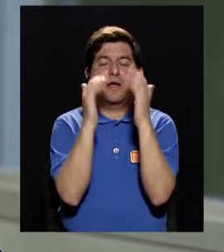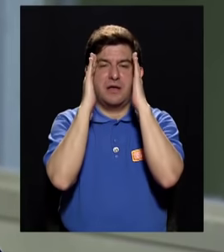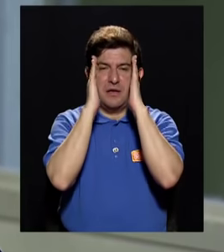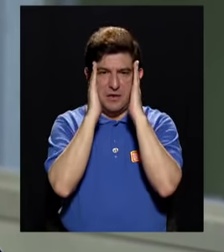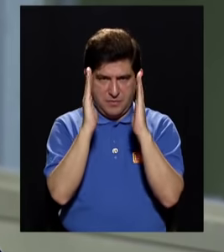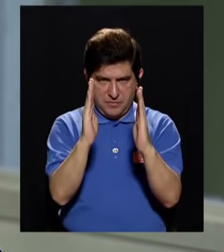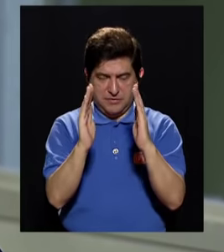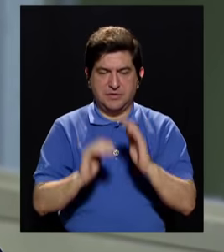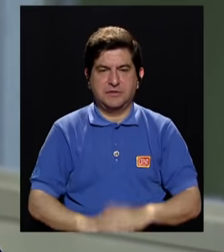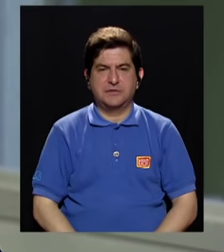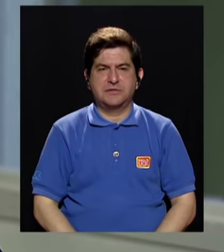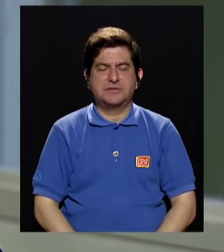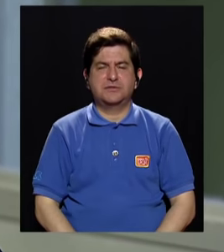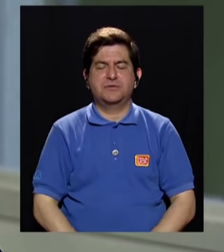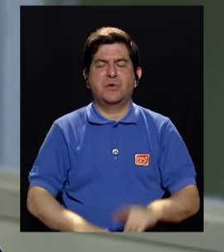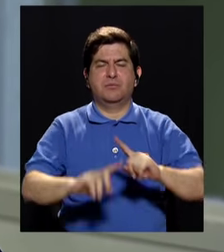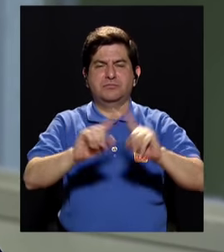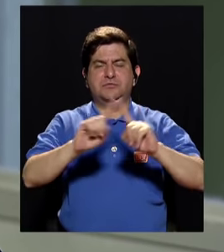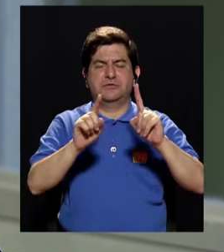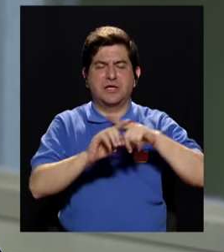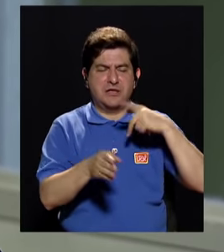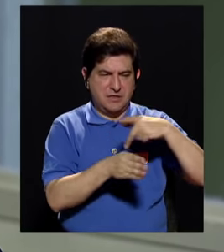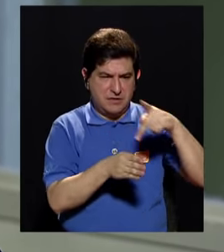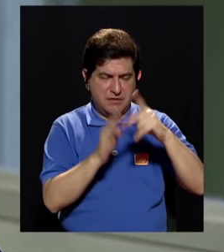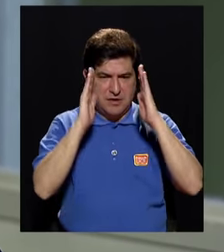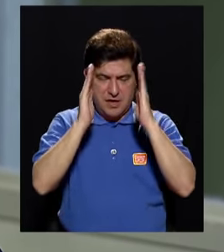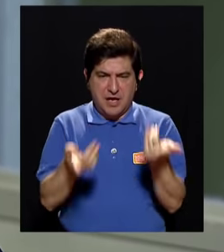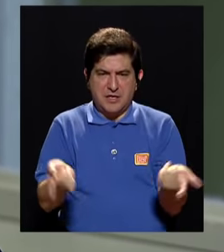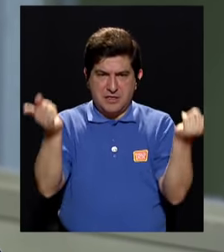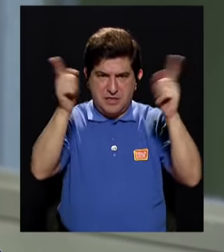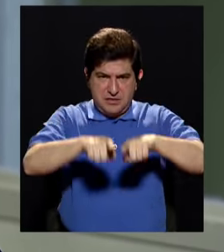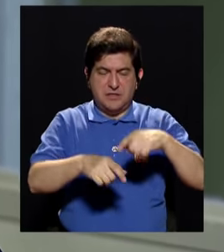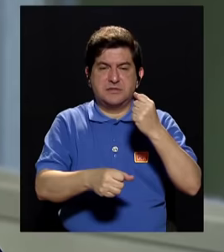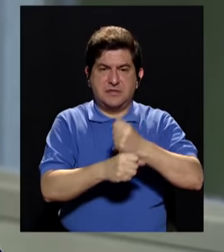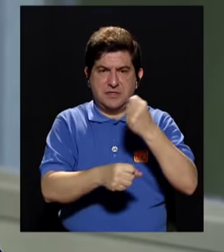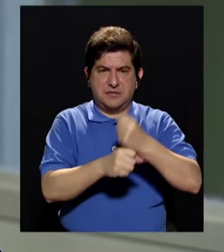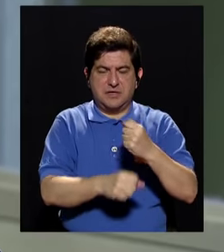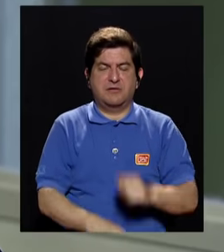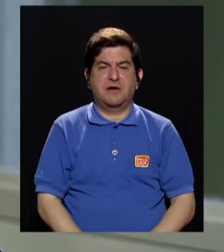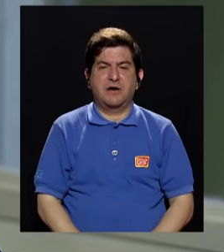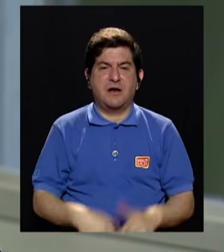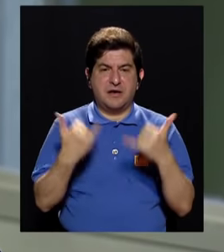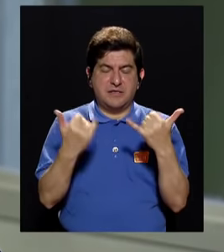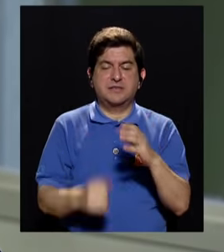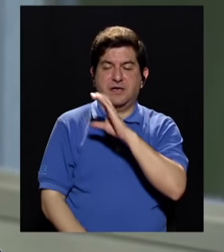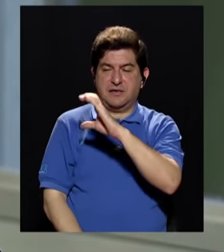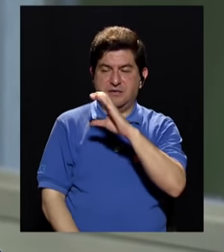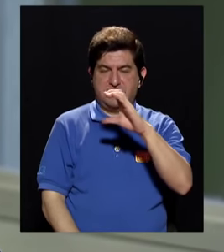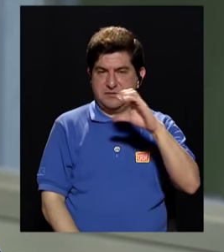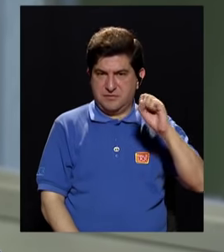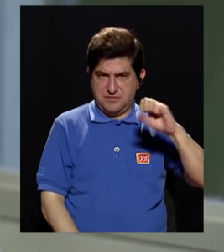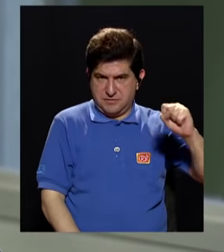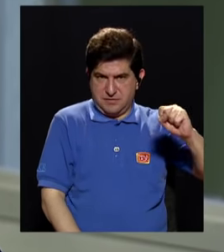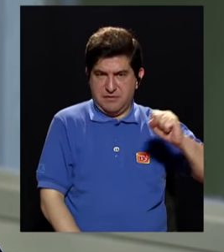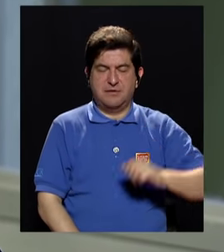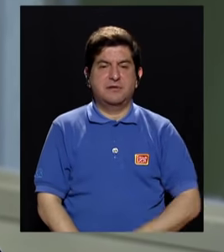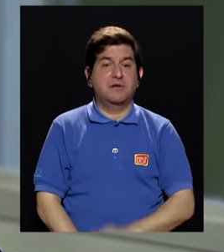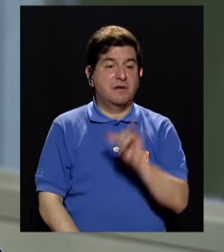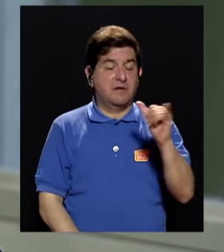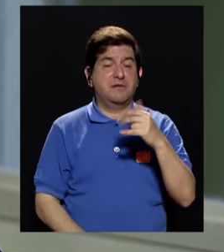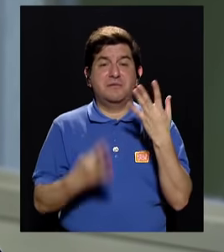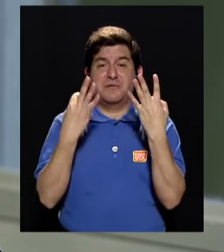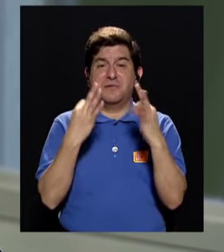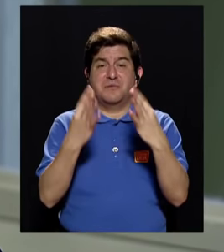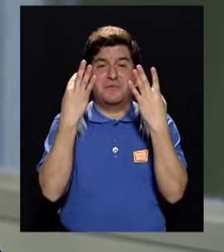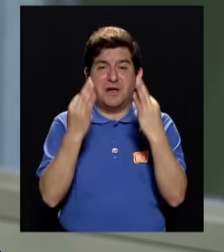de atención multidisciplinarios para atender estos casos se ha trabajado con se ha estado trabajando con la caja del seguro social también